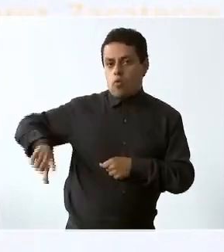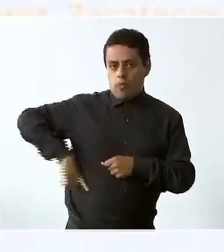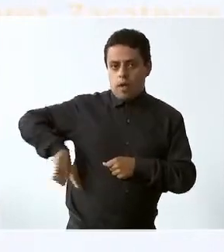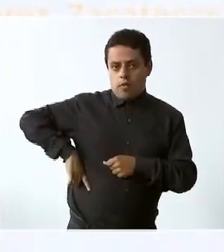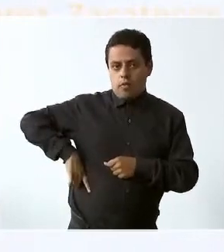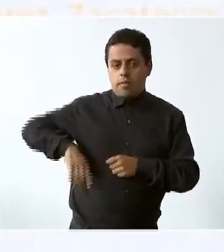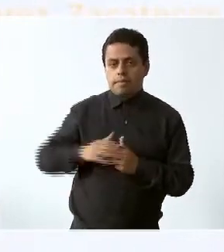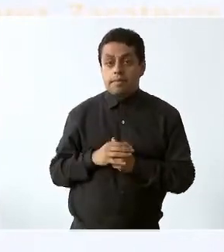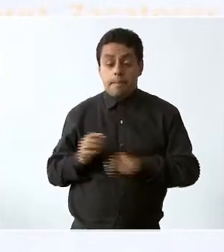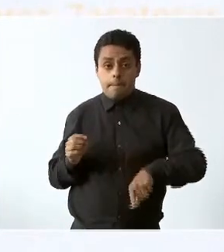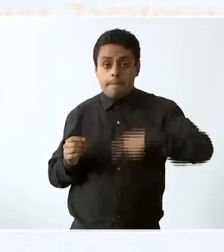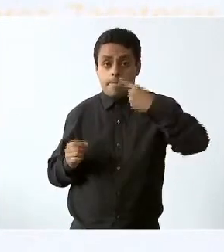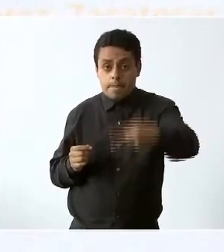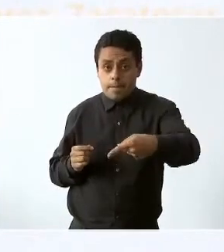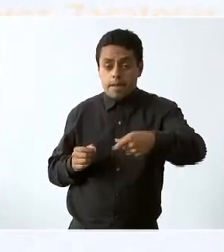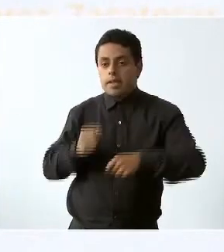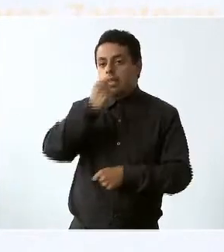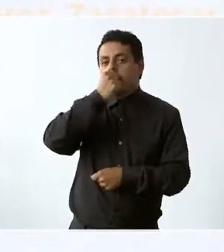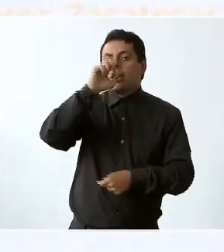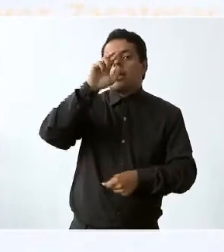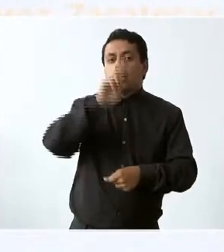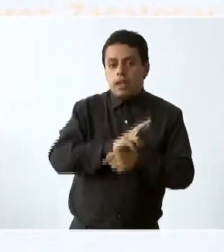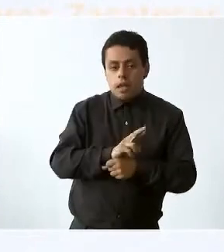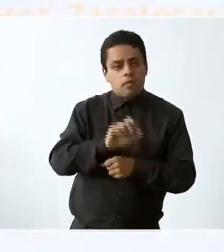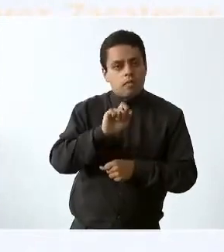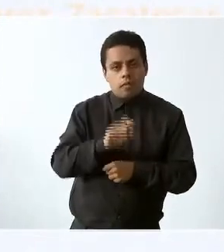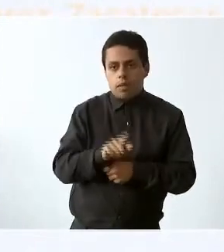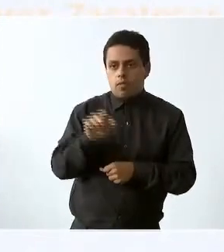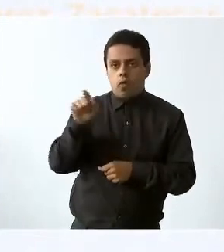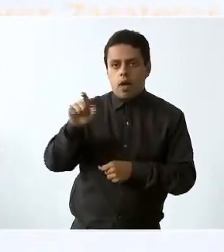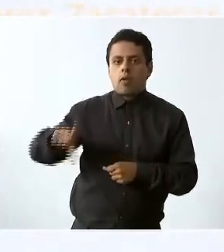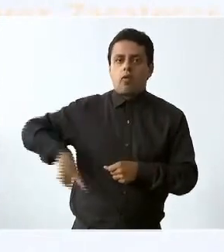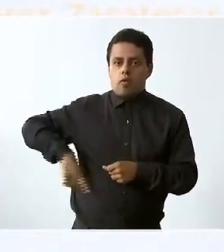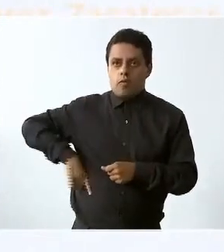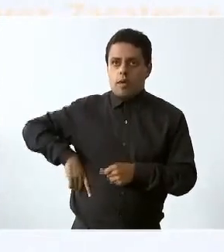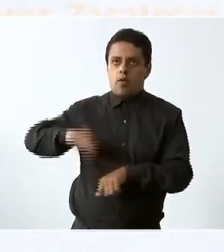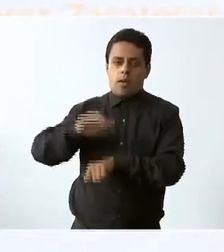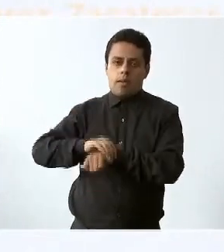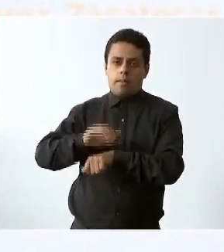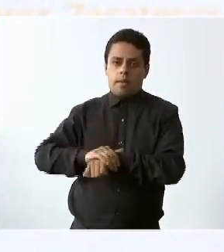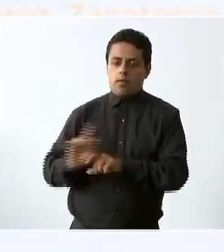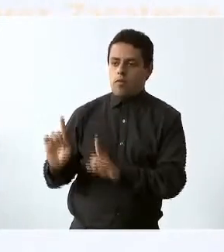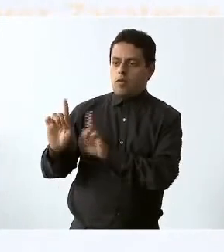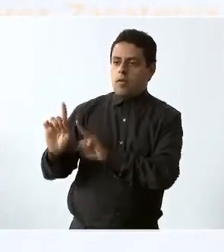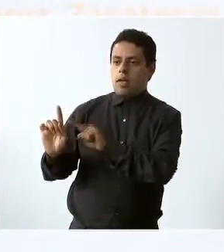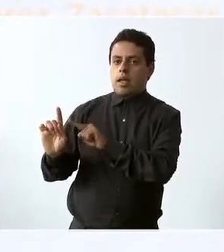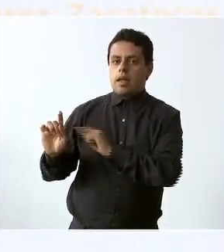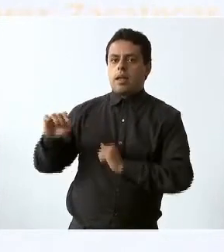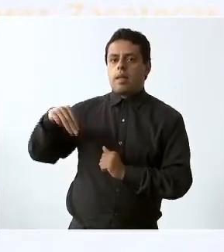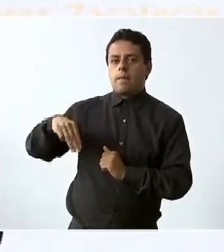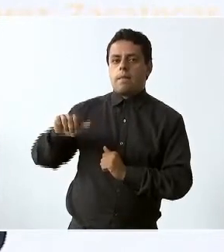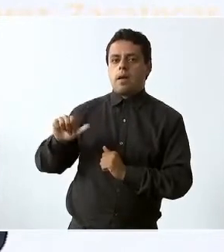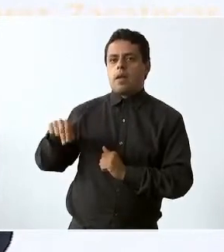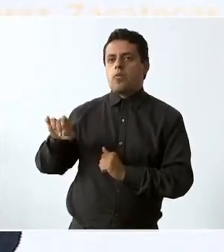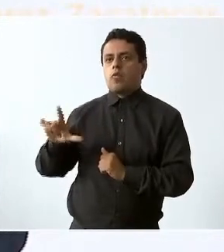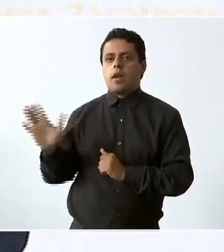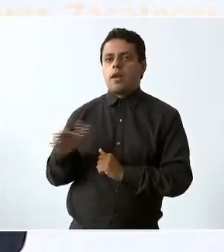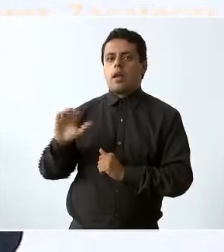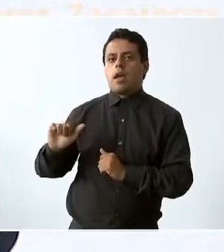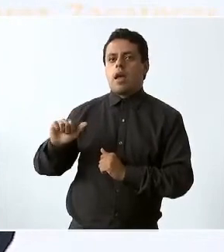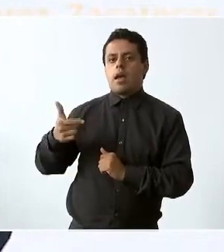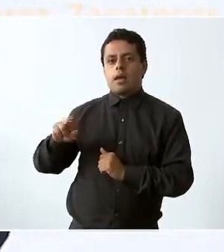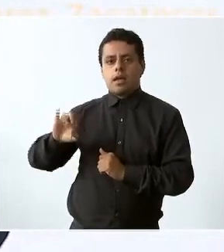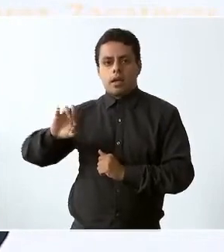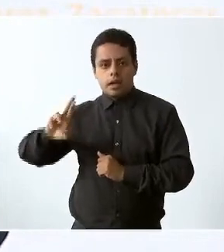posteriormente secretario particular en esa misma dependencia de su amigo Manuel Aguirre